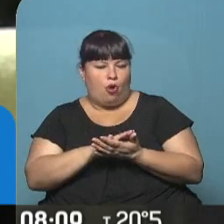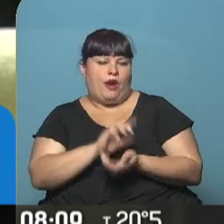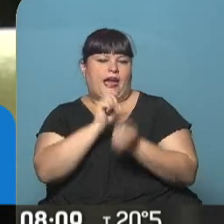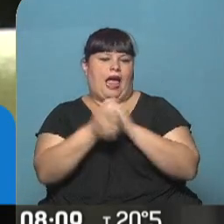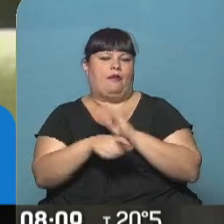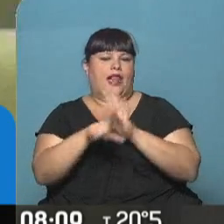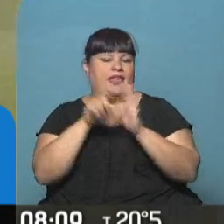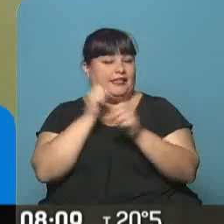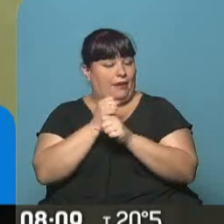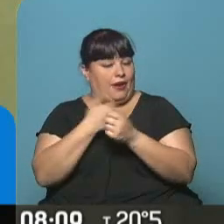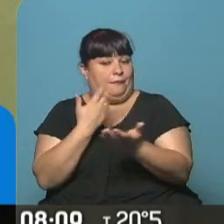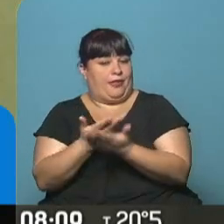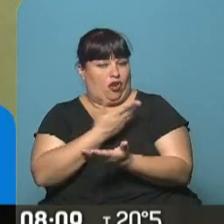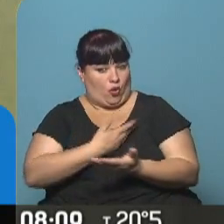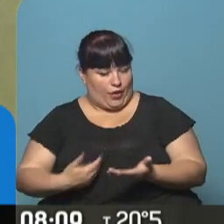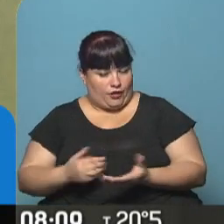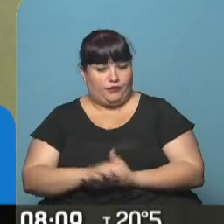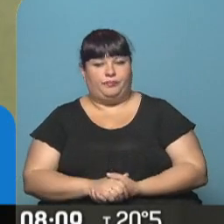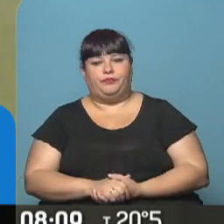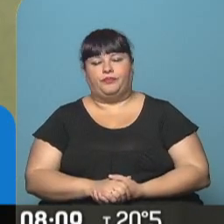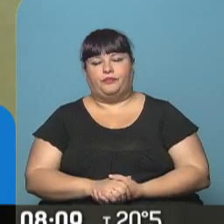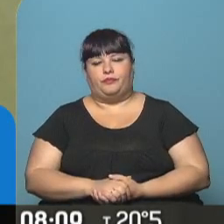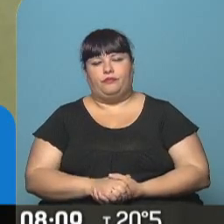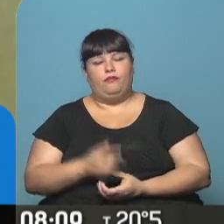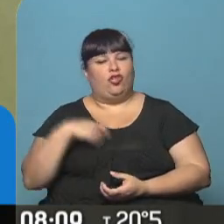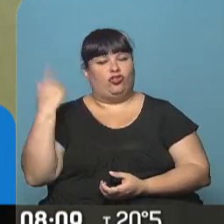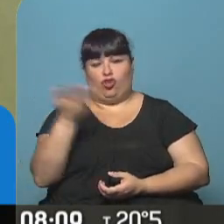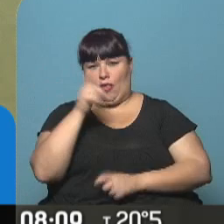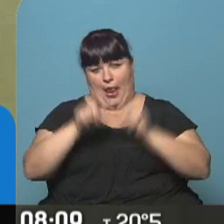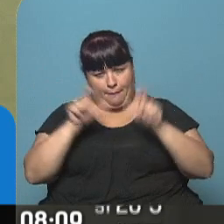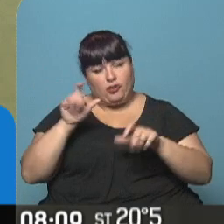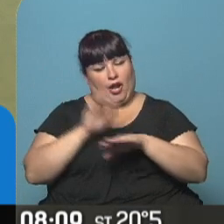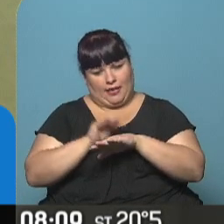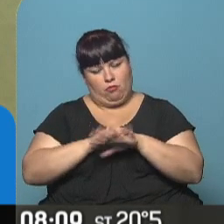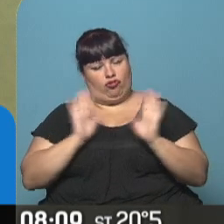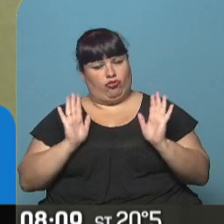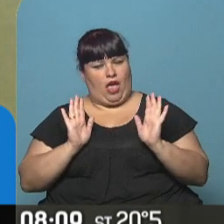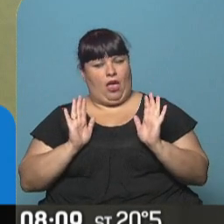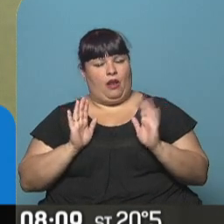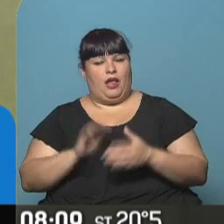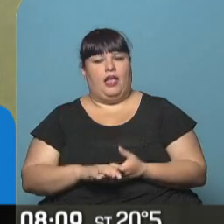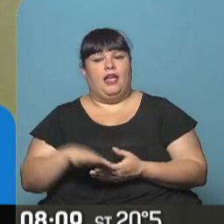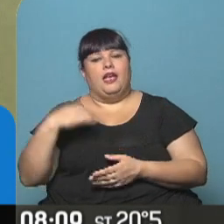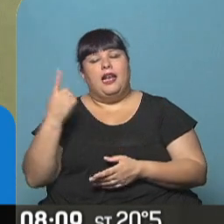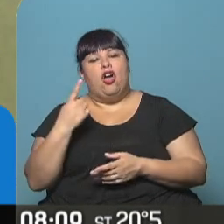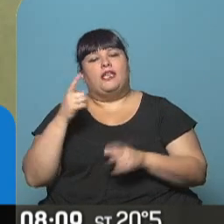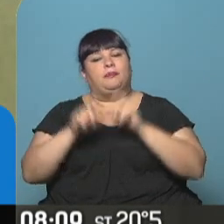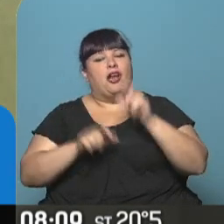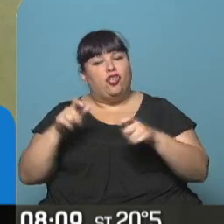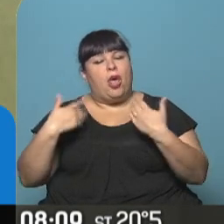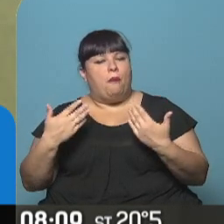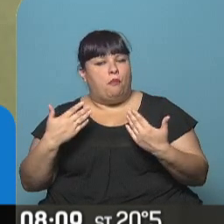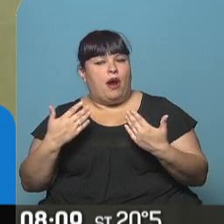reforma laboral que impulsa el gobierno. Toda la sociedad es un poco responsable de que los hermanos